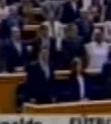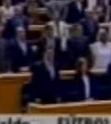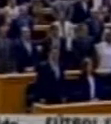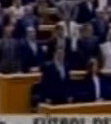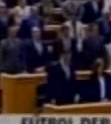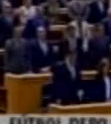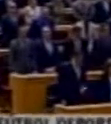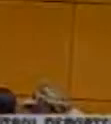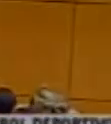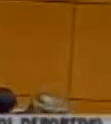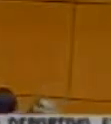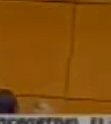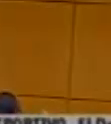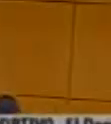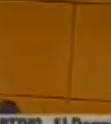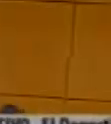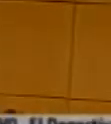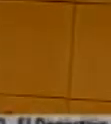Muchas gracias.